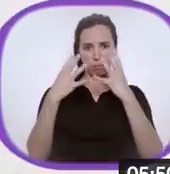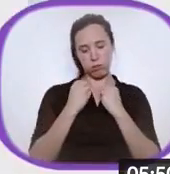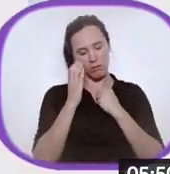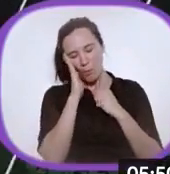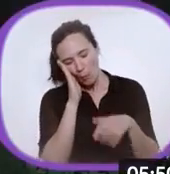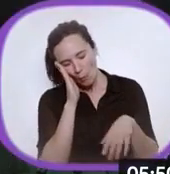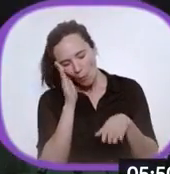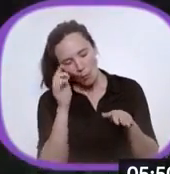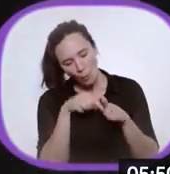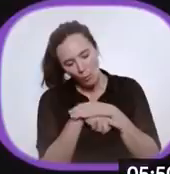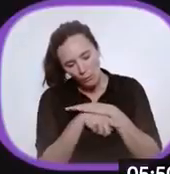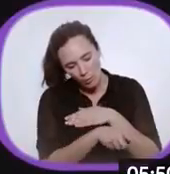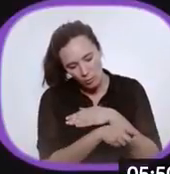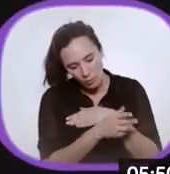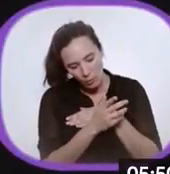víctima.